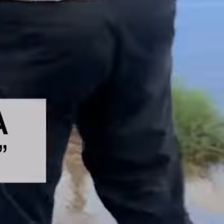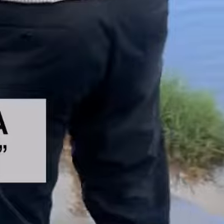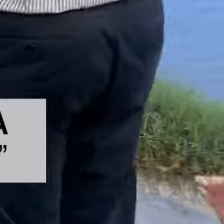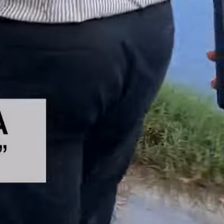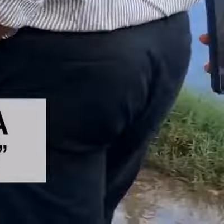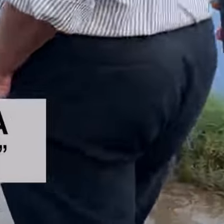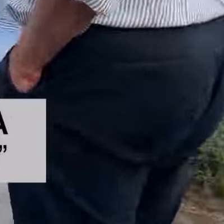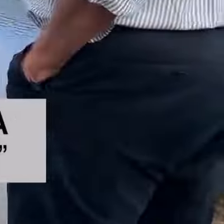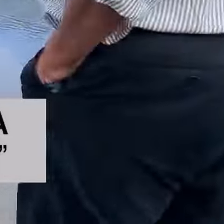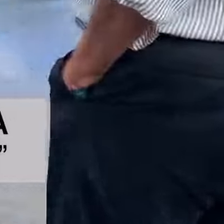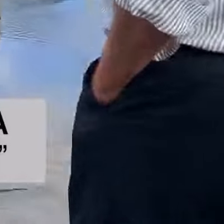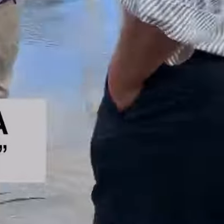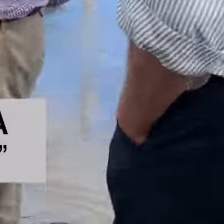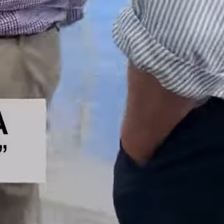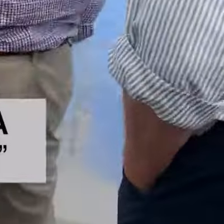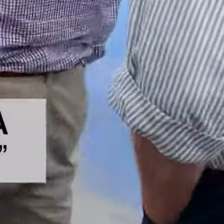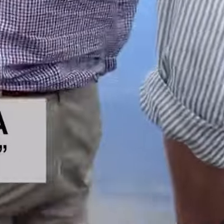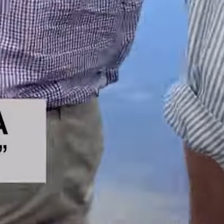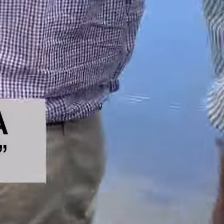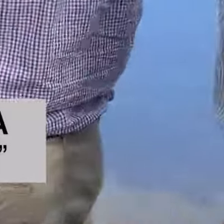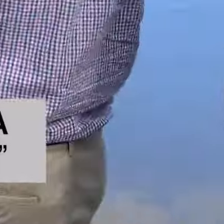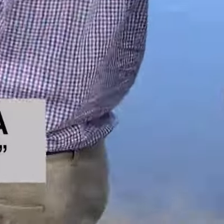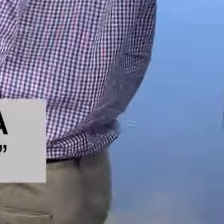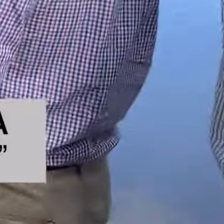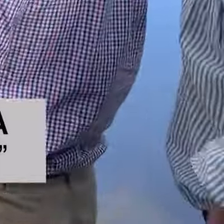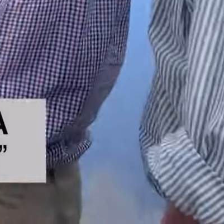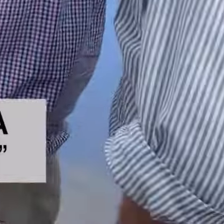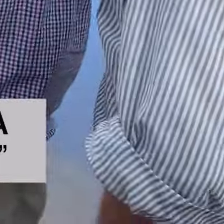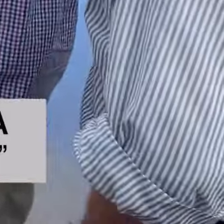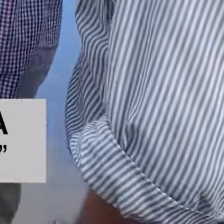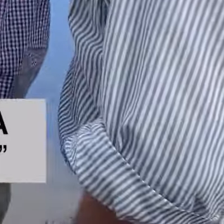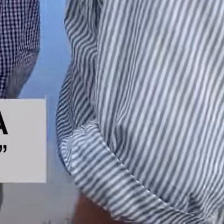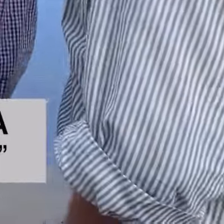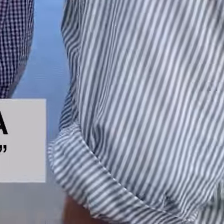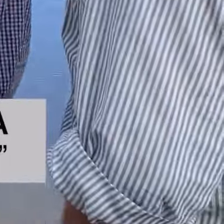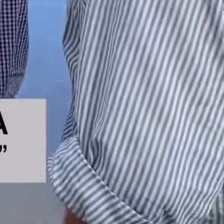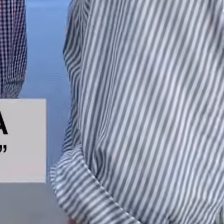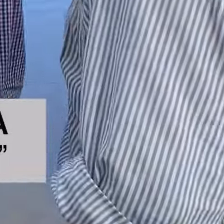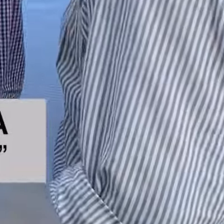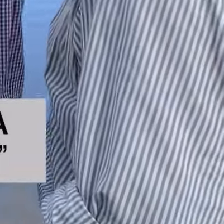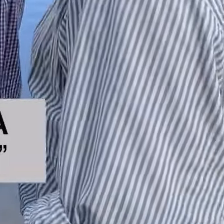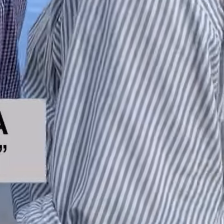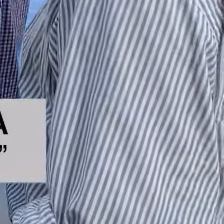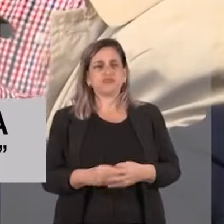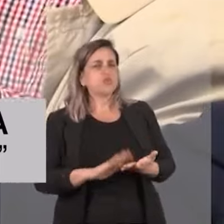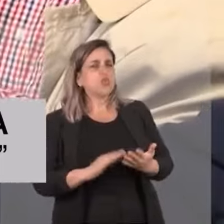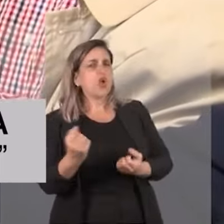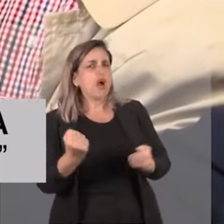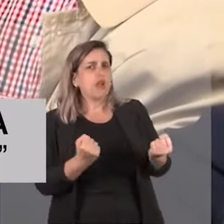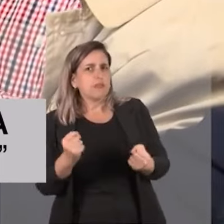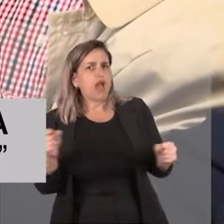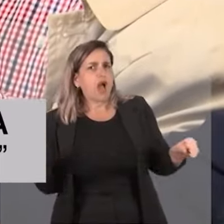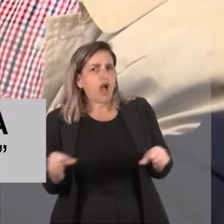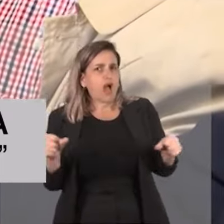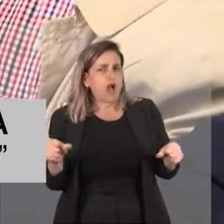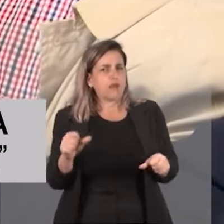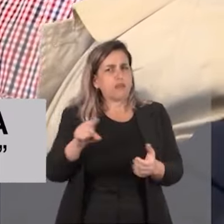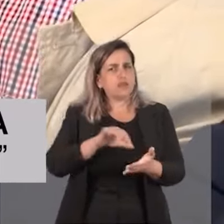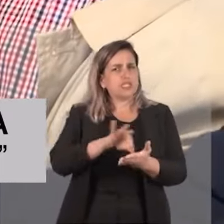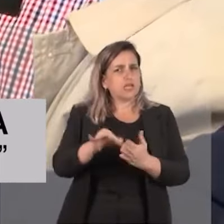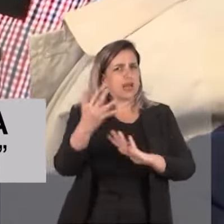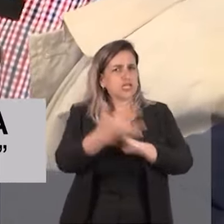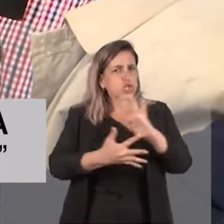afectó la luz eléctrica, que están sin luz, y eso también sabemos que genera complicaciones. Así que, nada, yendo